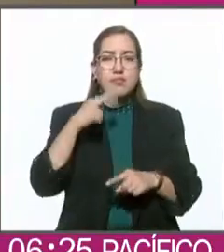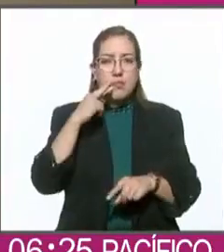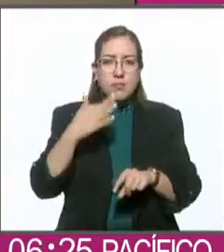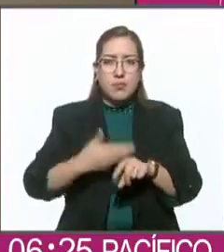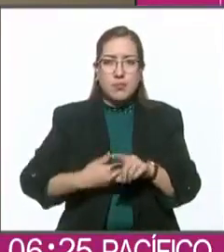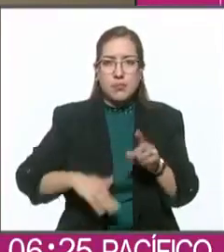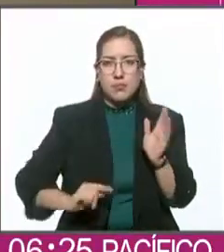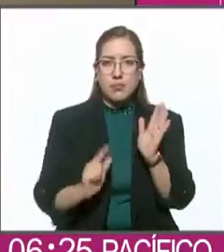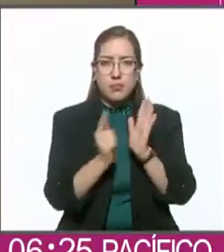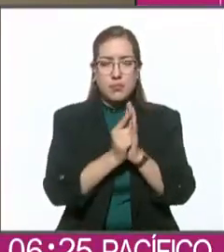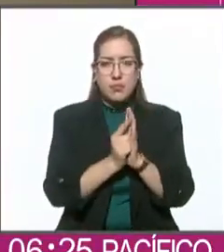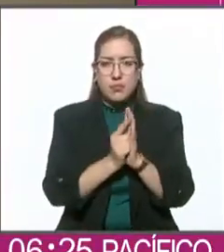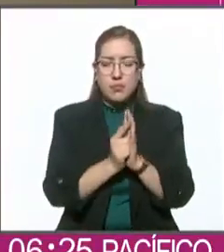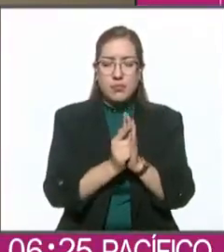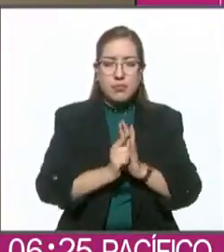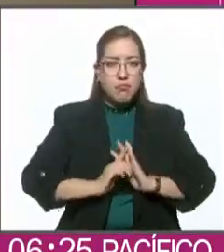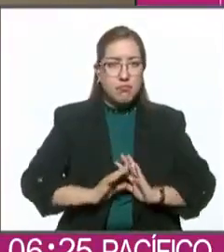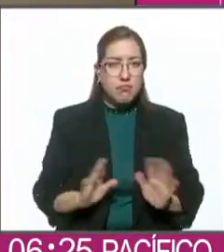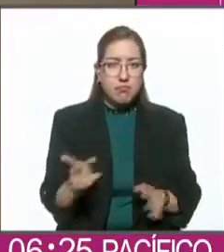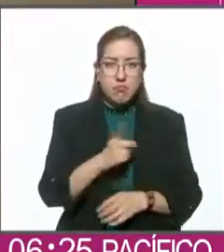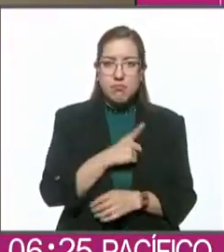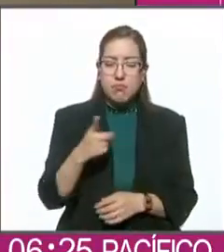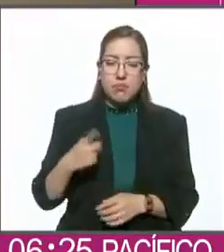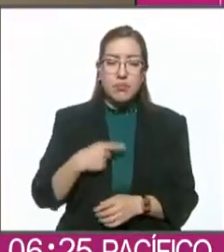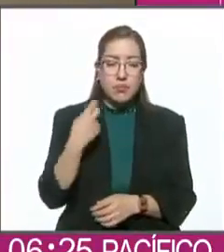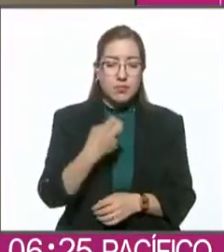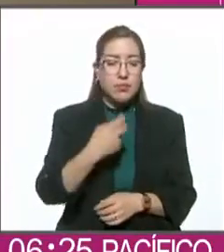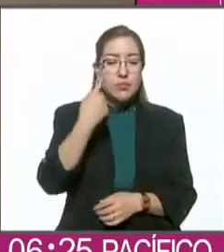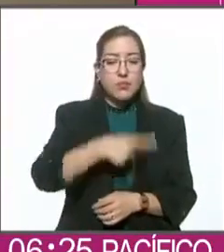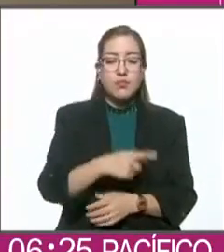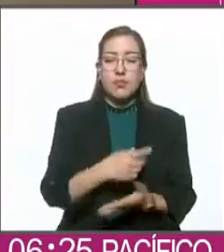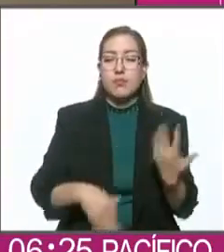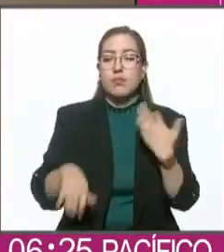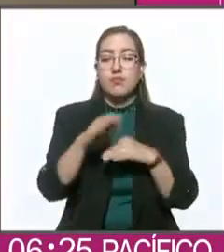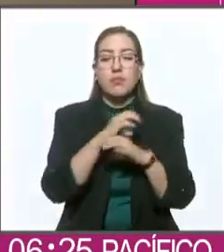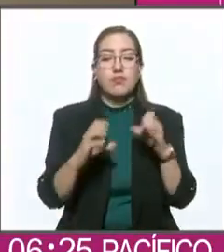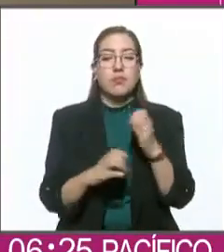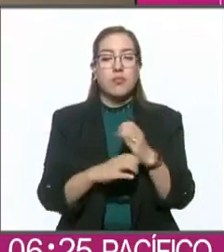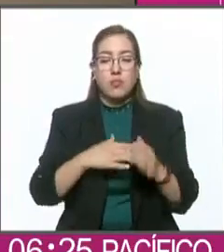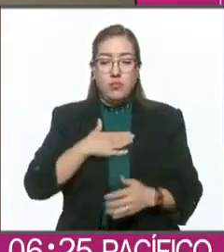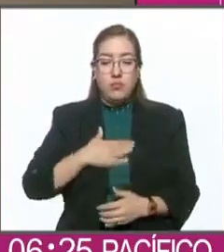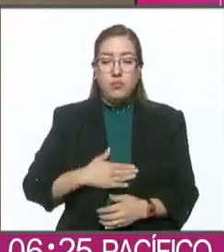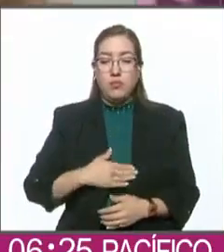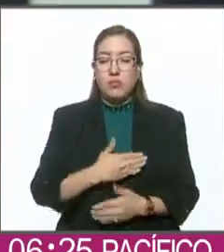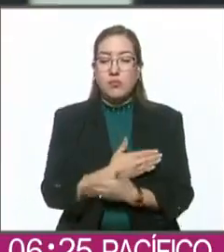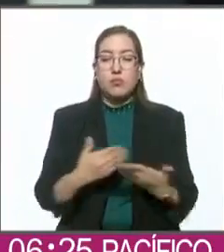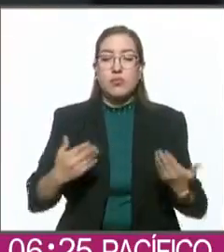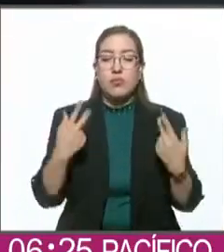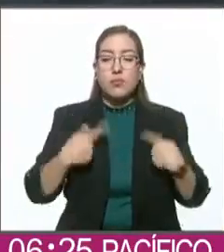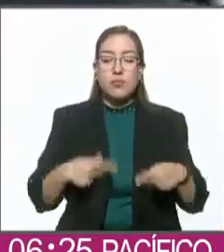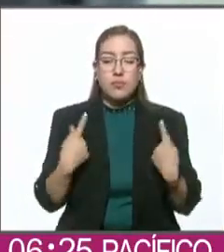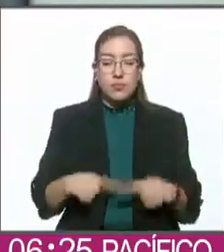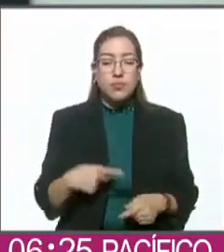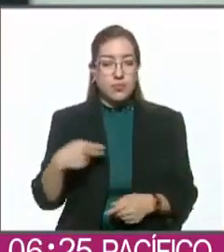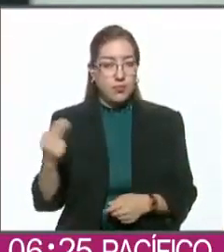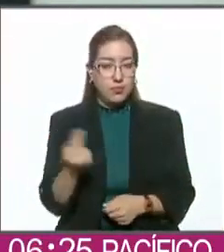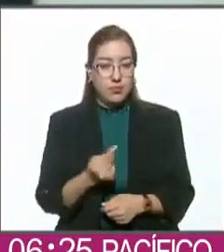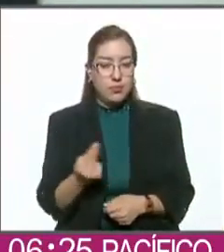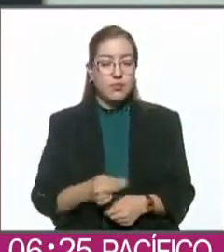ni de manera pronta ni expedita es para las causas más justas y los más vulnerables. Hoy por